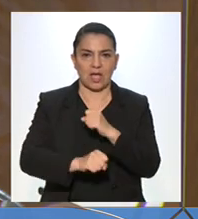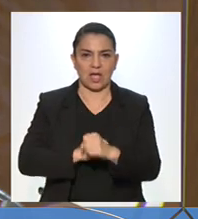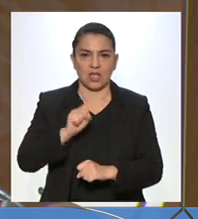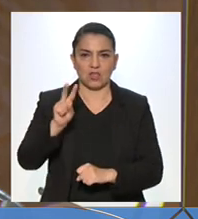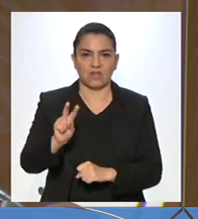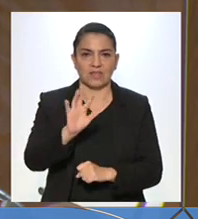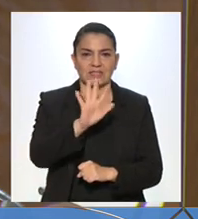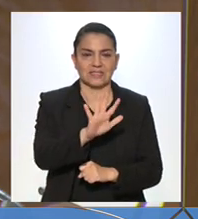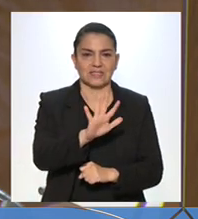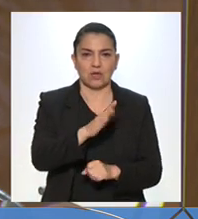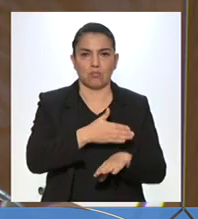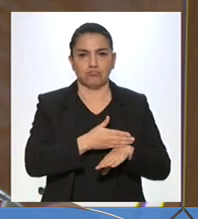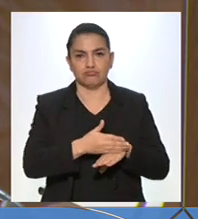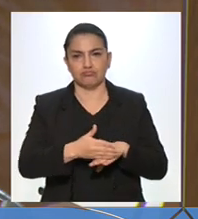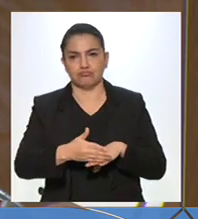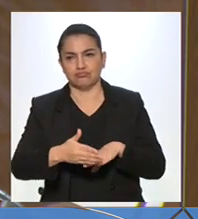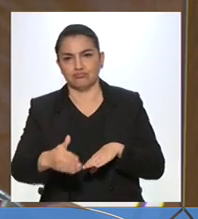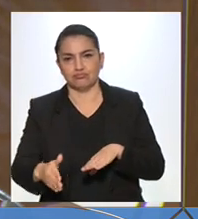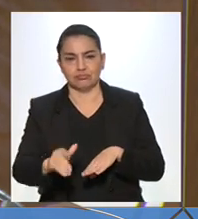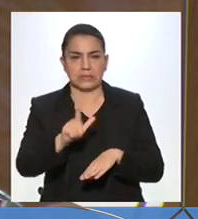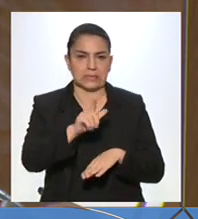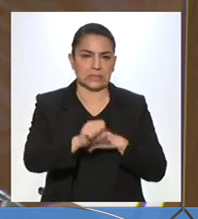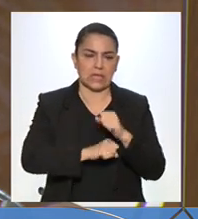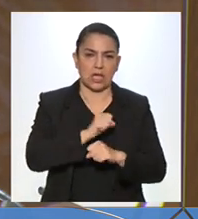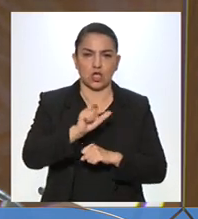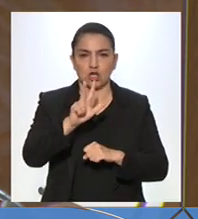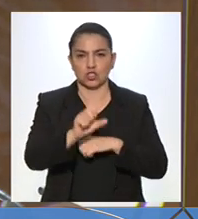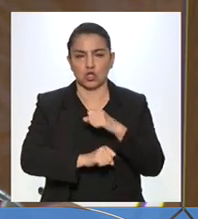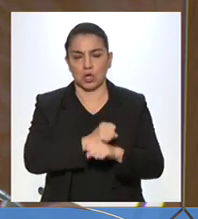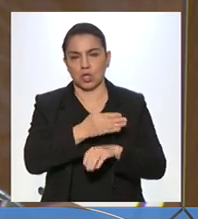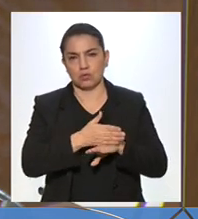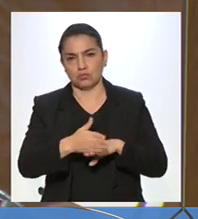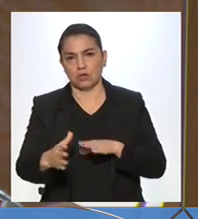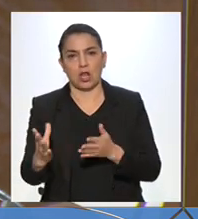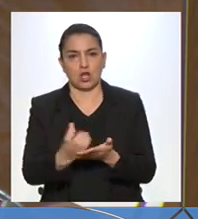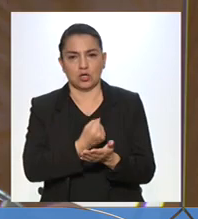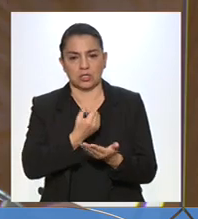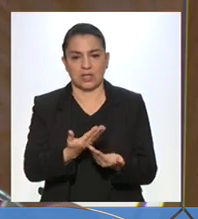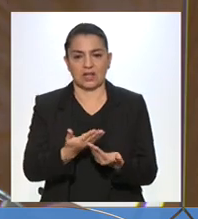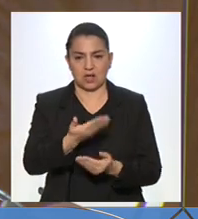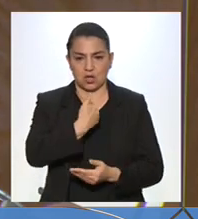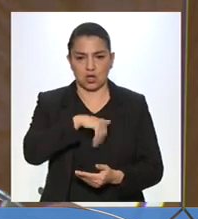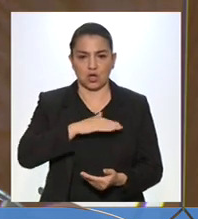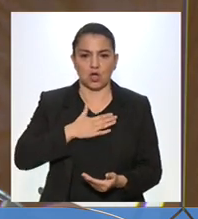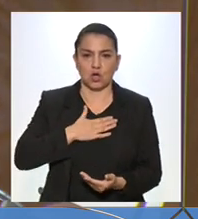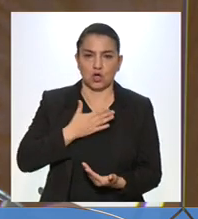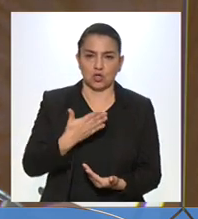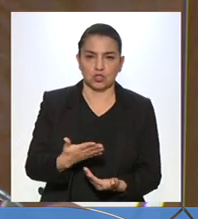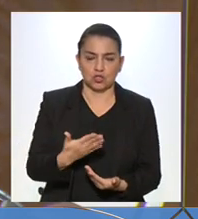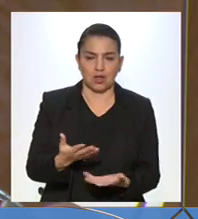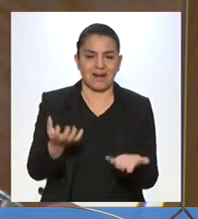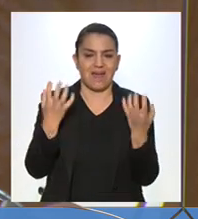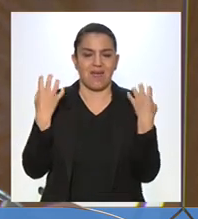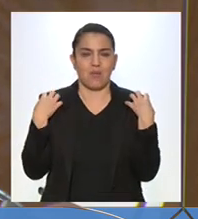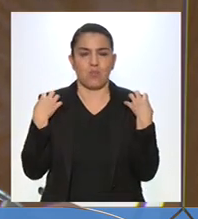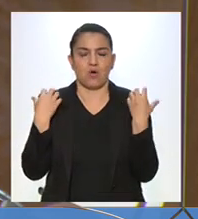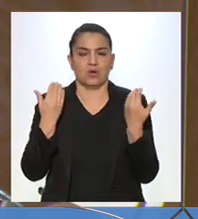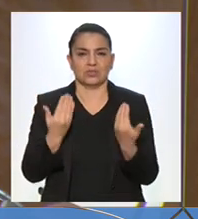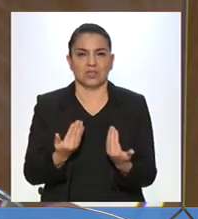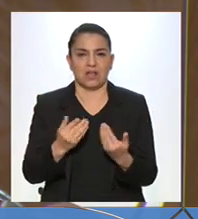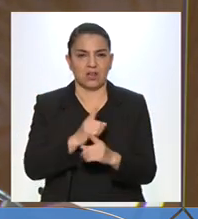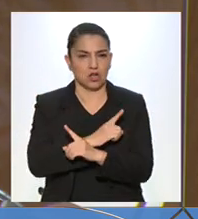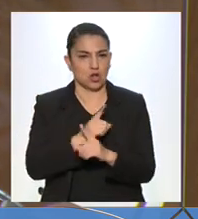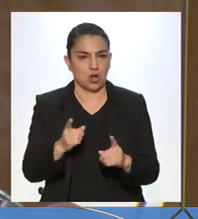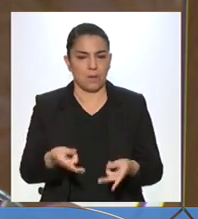demoraron 7 y 8 años en implementarse. ¿Vamos a estar nosotros cómplices, responsables de no